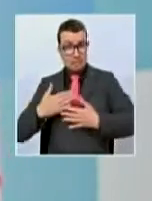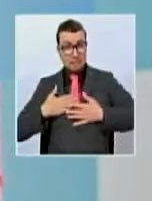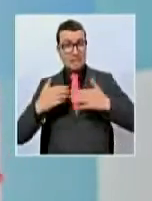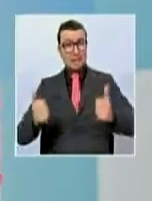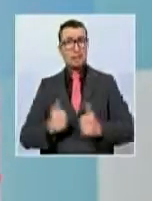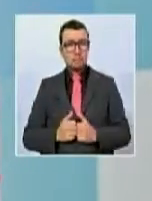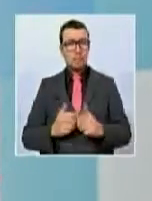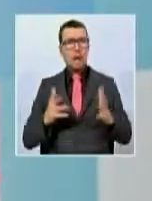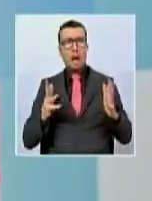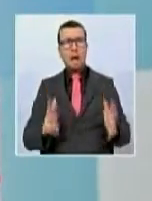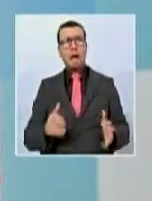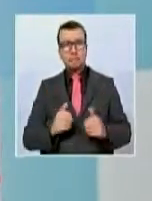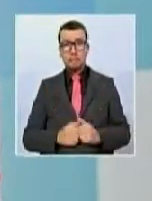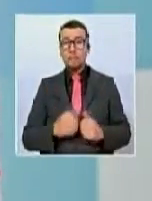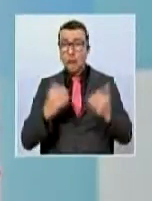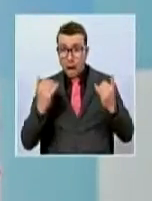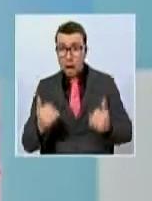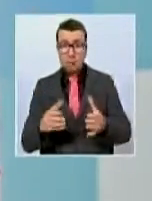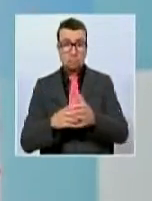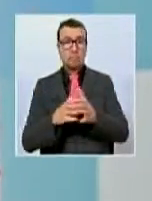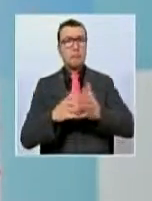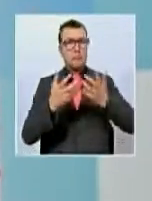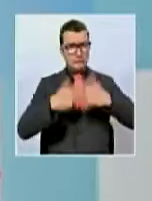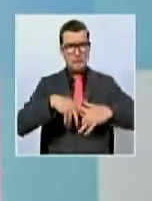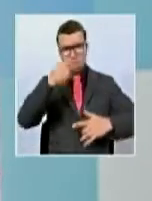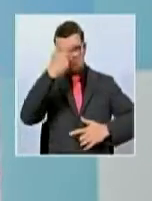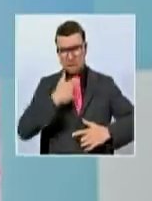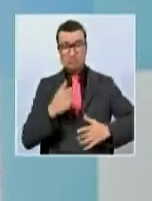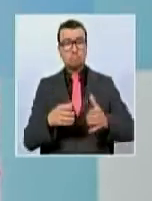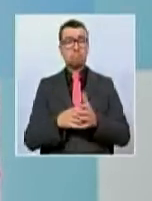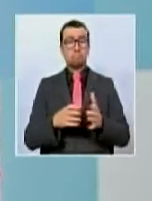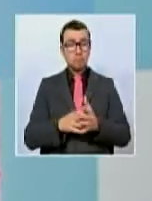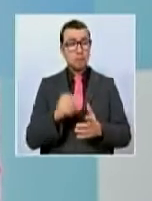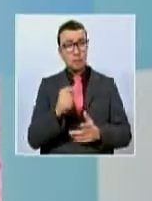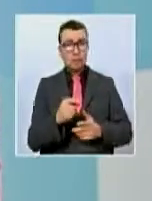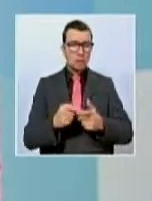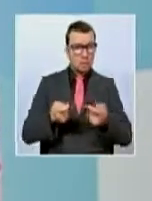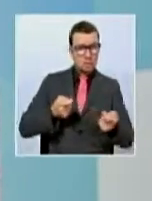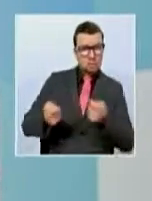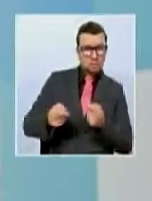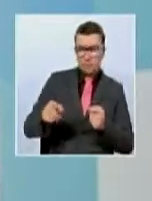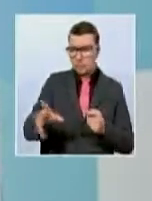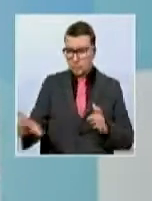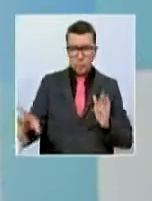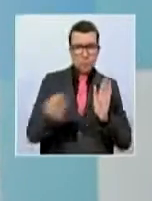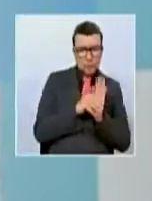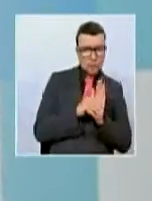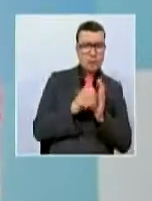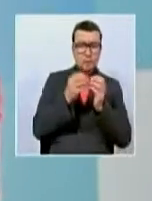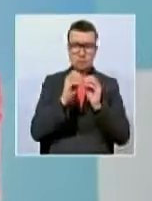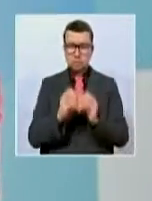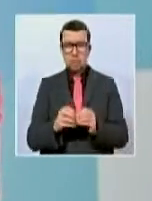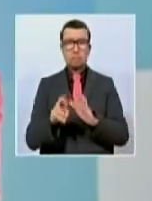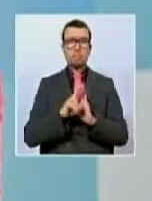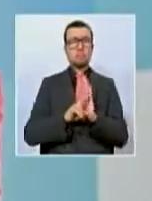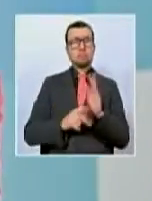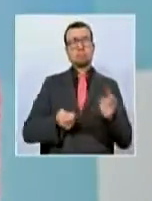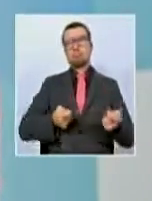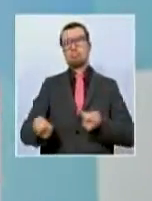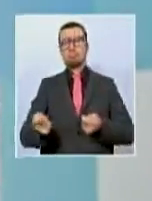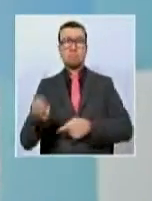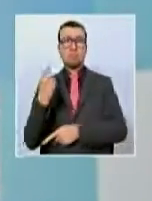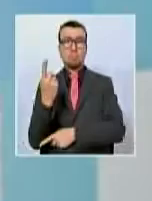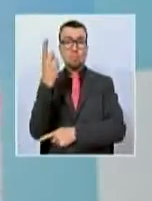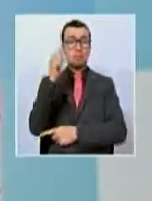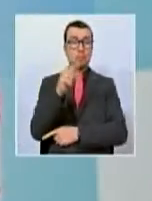por fin el sector naturista, el sector nutricional, el sector homeopático sean para las políticas de la salud pública del